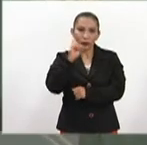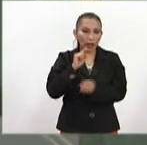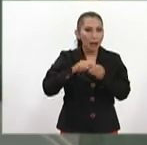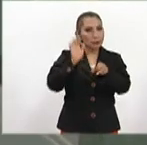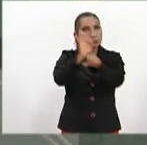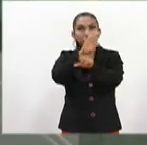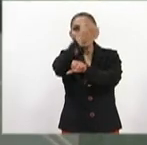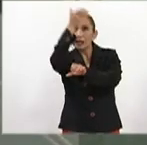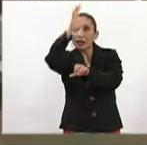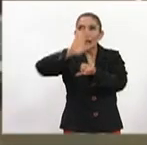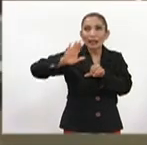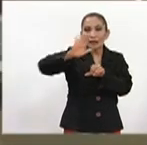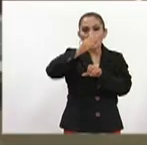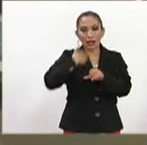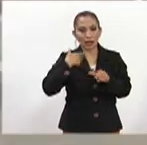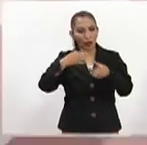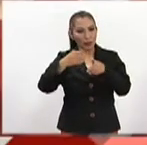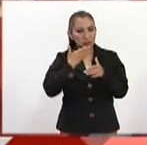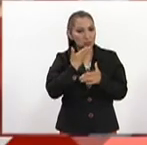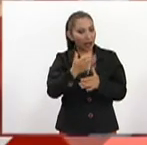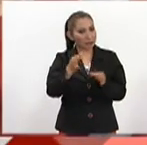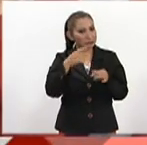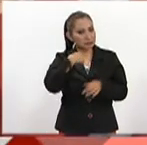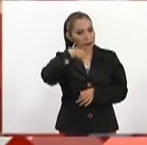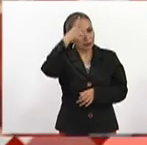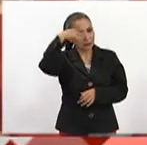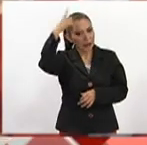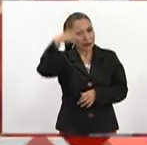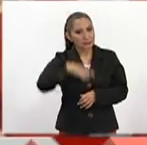al medio ambiente y facilite el comercio.